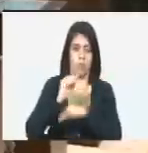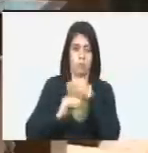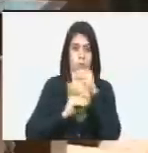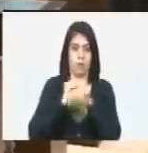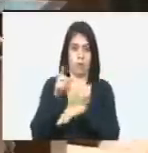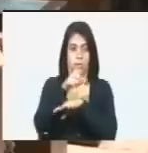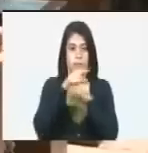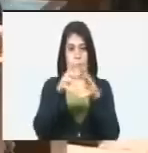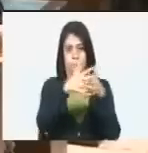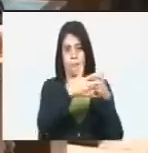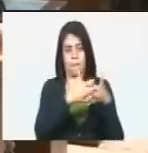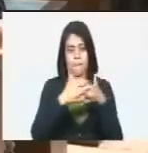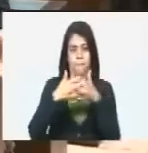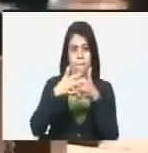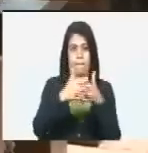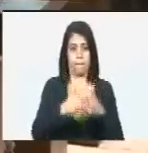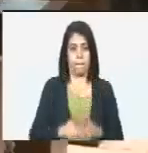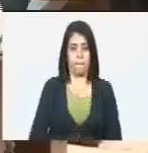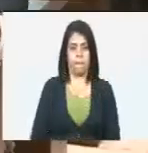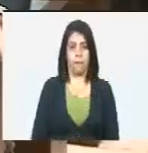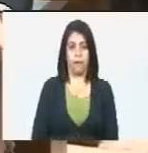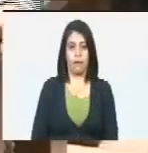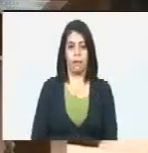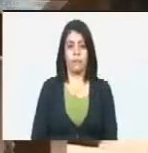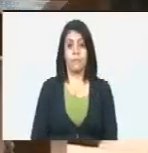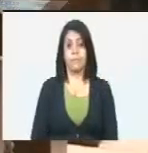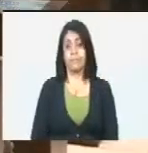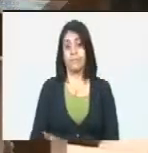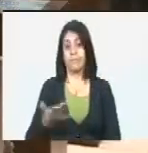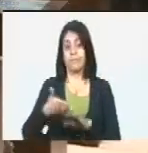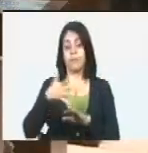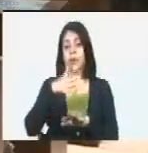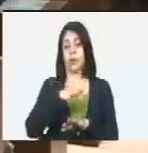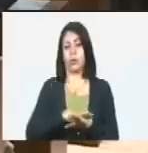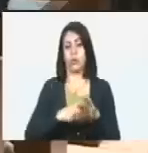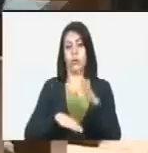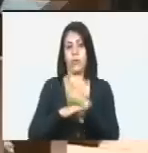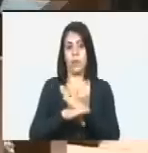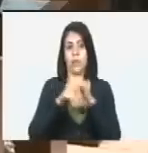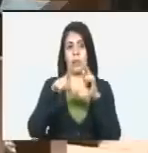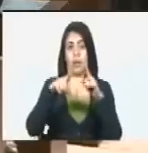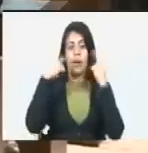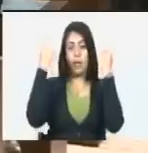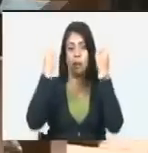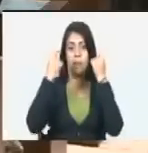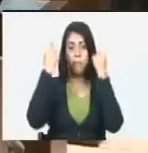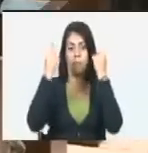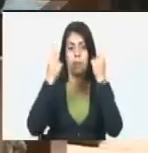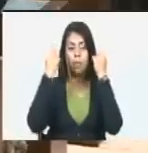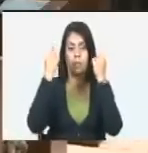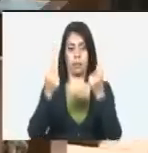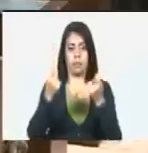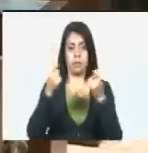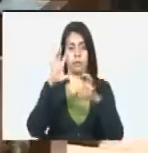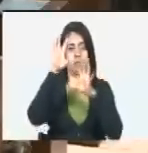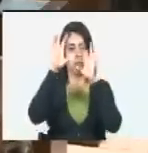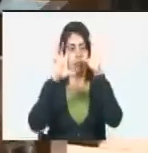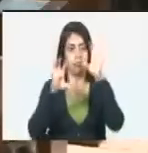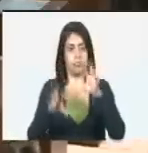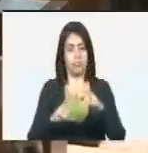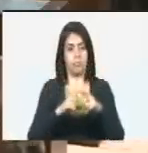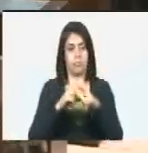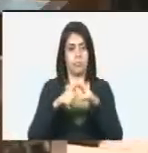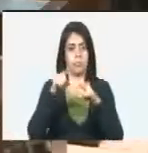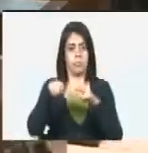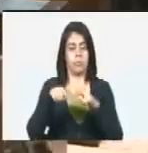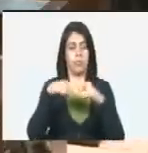gobierno de los Estados Unidos. Y por si fuera poco, entonces una campaña exterior una